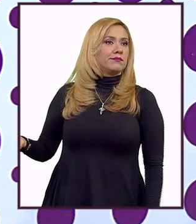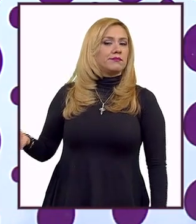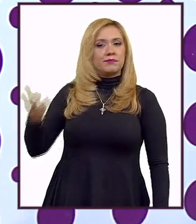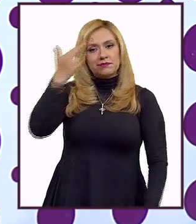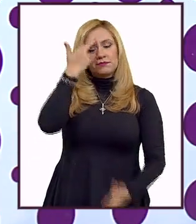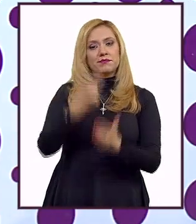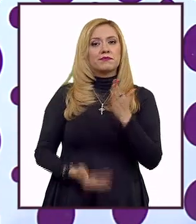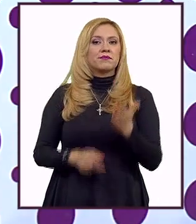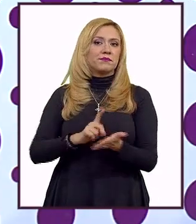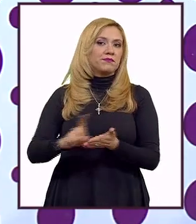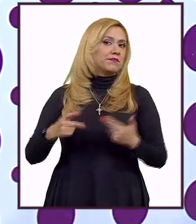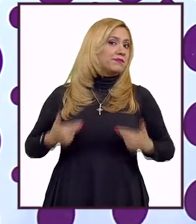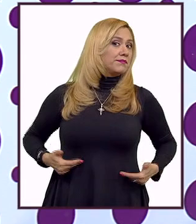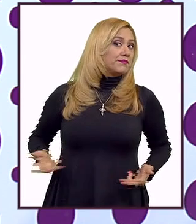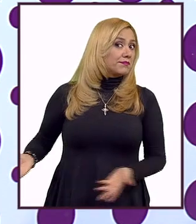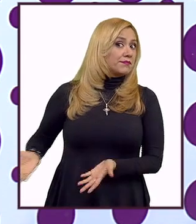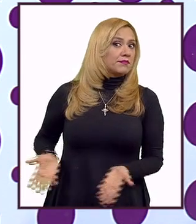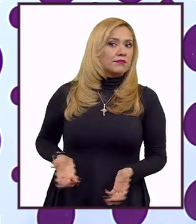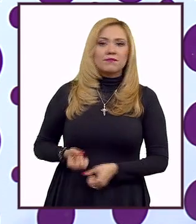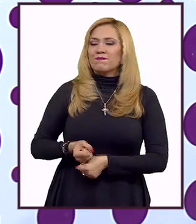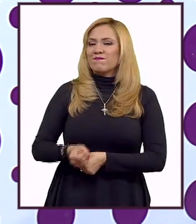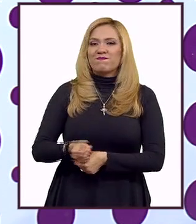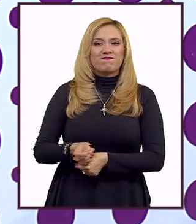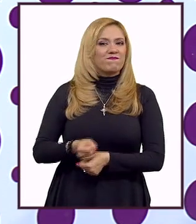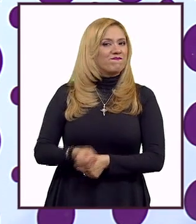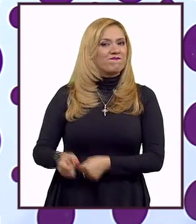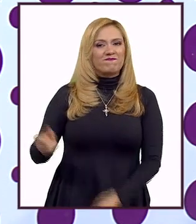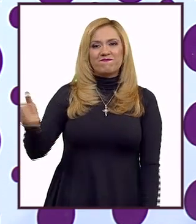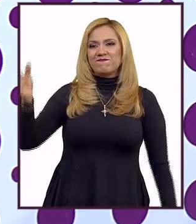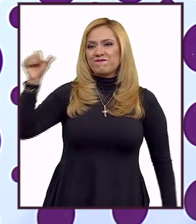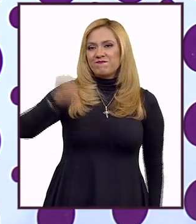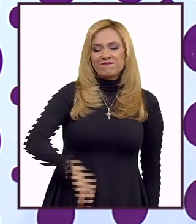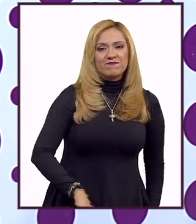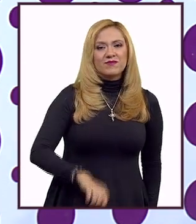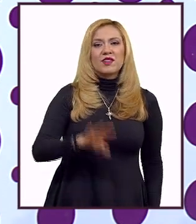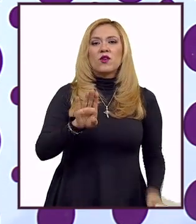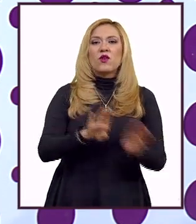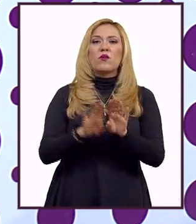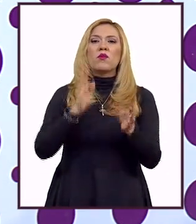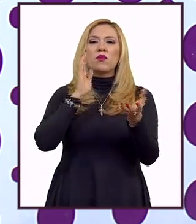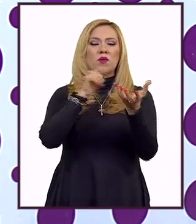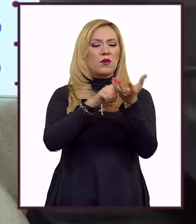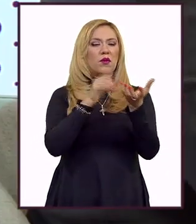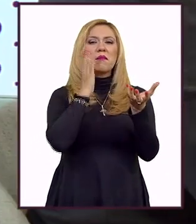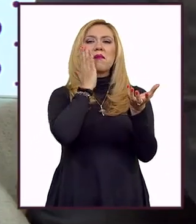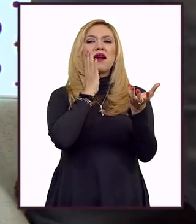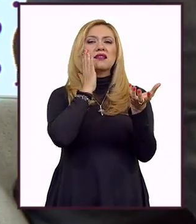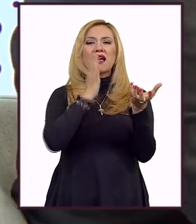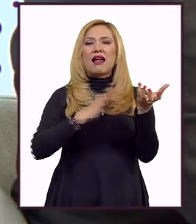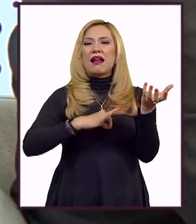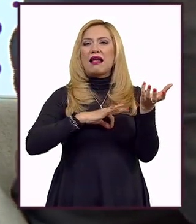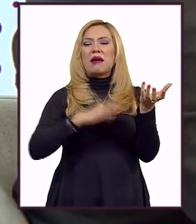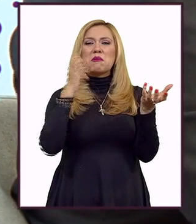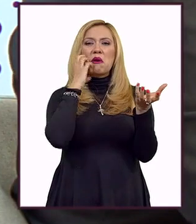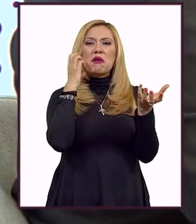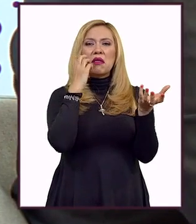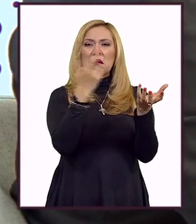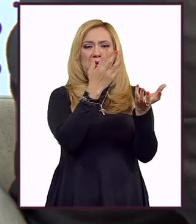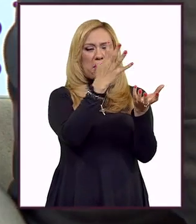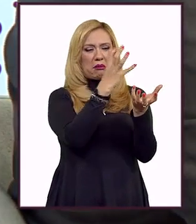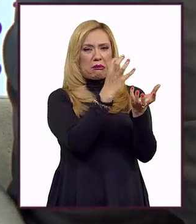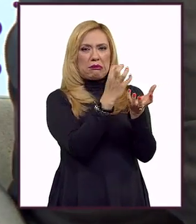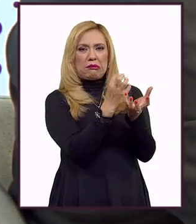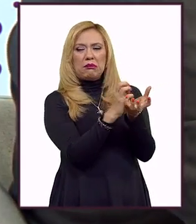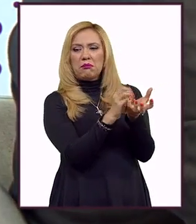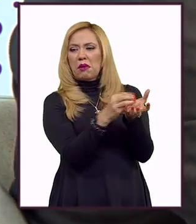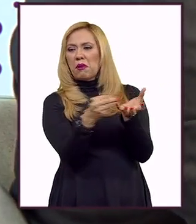violó el debido proceso. Entonces, la tortura no nos beneficia a nadie, es una manzana podrida que afecta a todo el proceso penal y el proceso